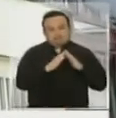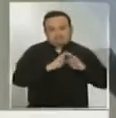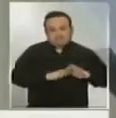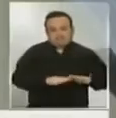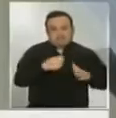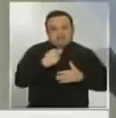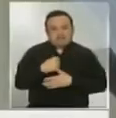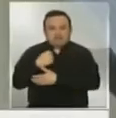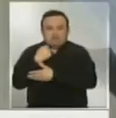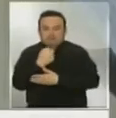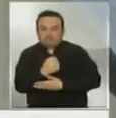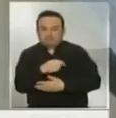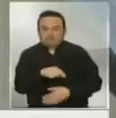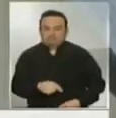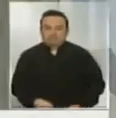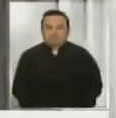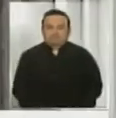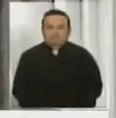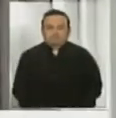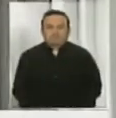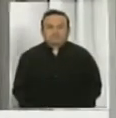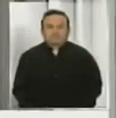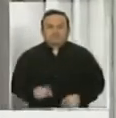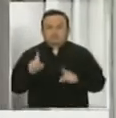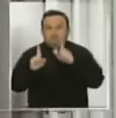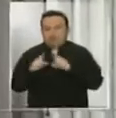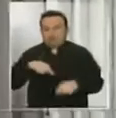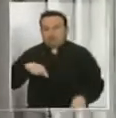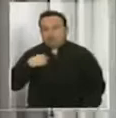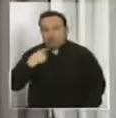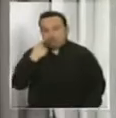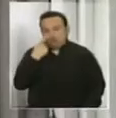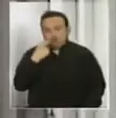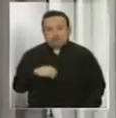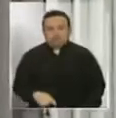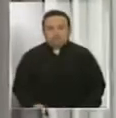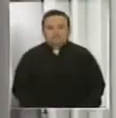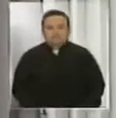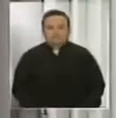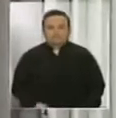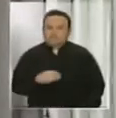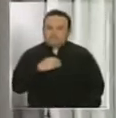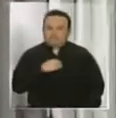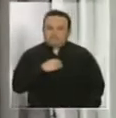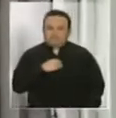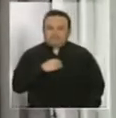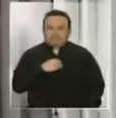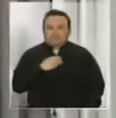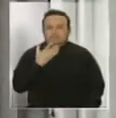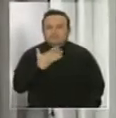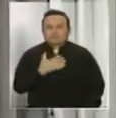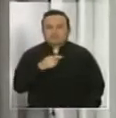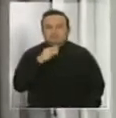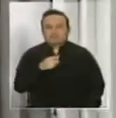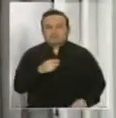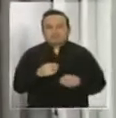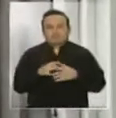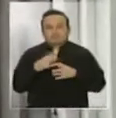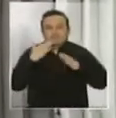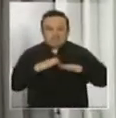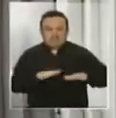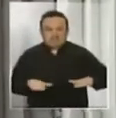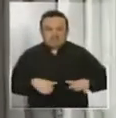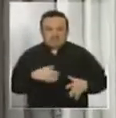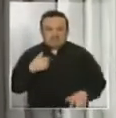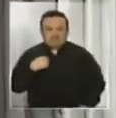que eran ayudados por el religioso. Yo, algunos de ellos yo los conozco y me da mucha pena porque igual hay muchos niños